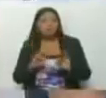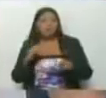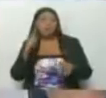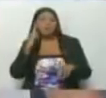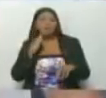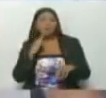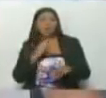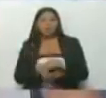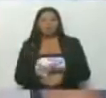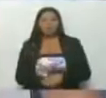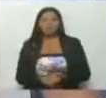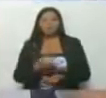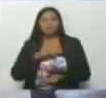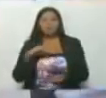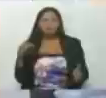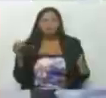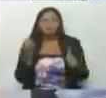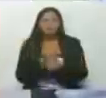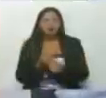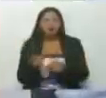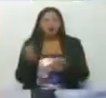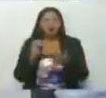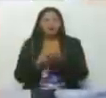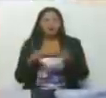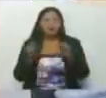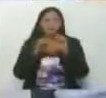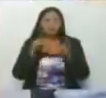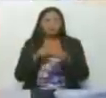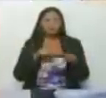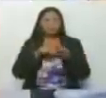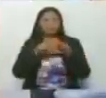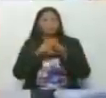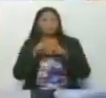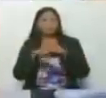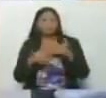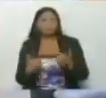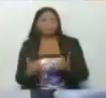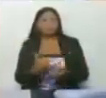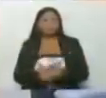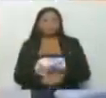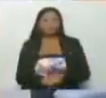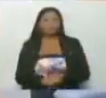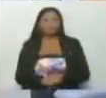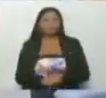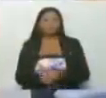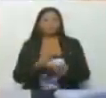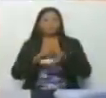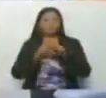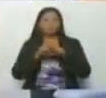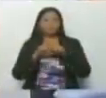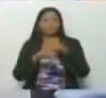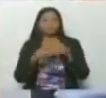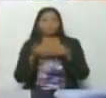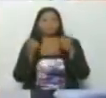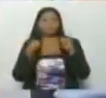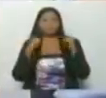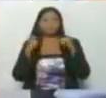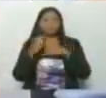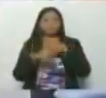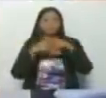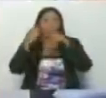nosotros tenemos que retomarlo la crítica y la autocrítica son ejercicios y prácticas